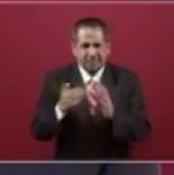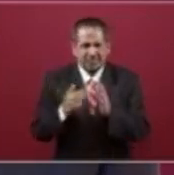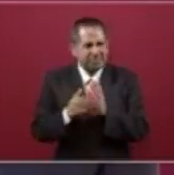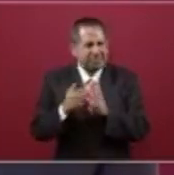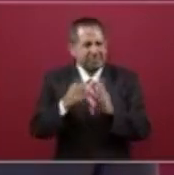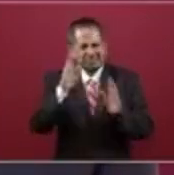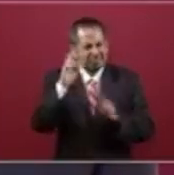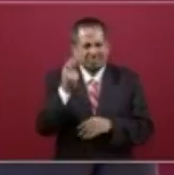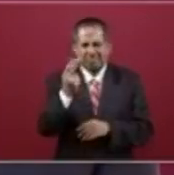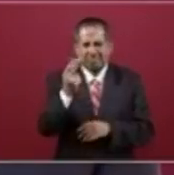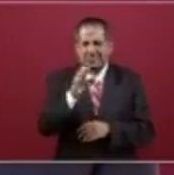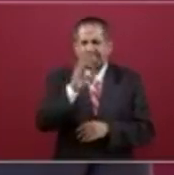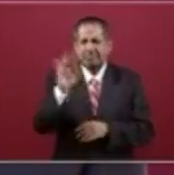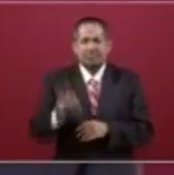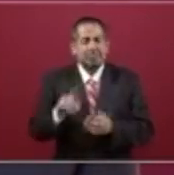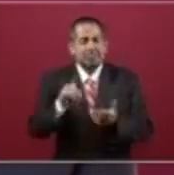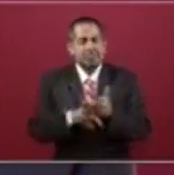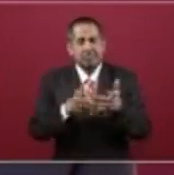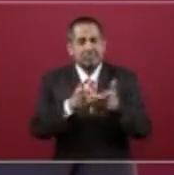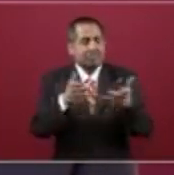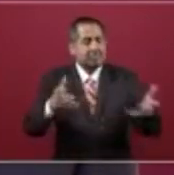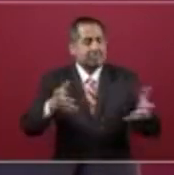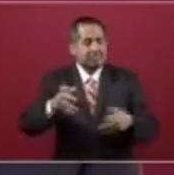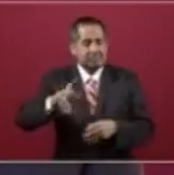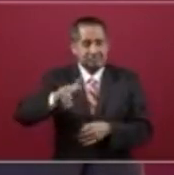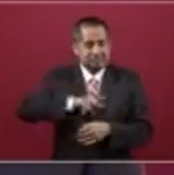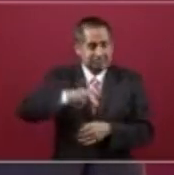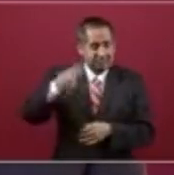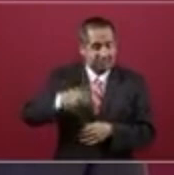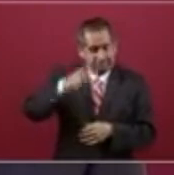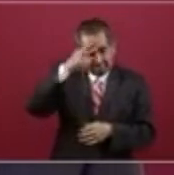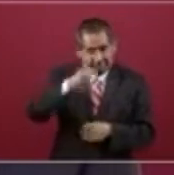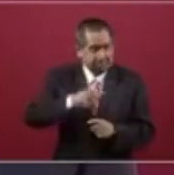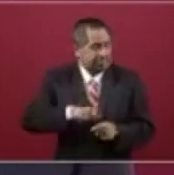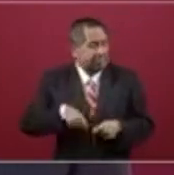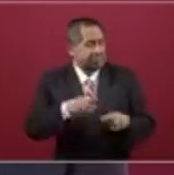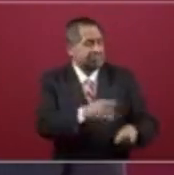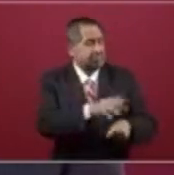el 25, 30% del territorio nacional.